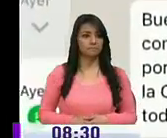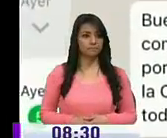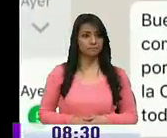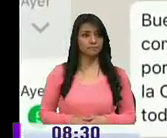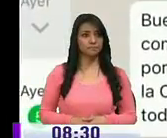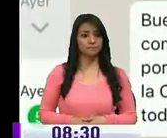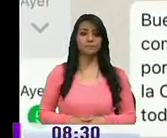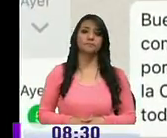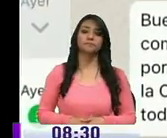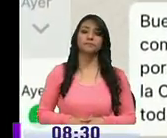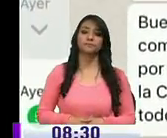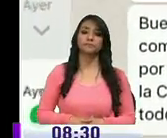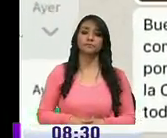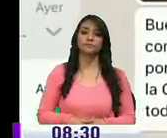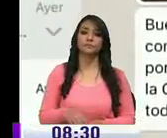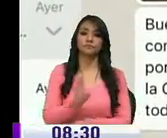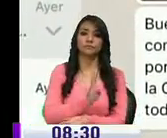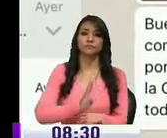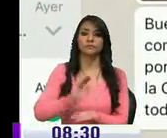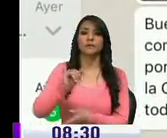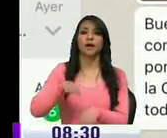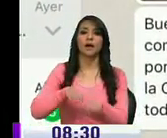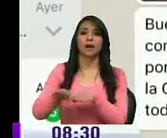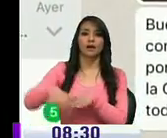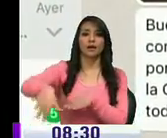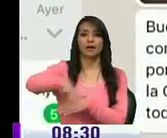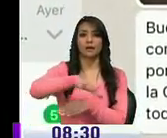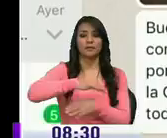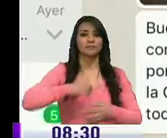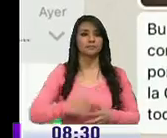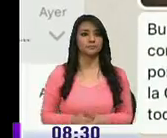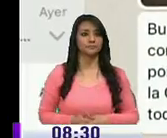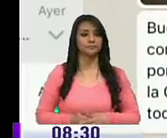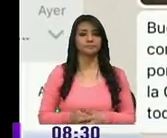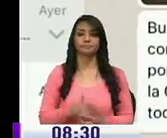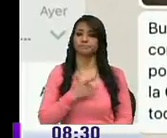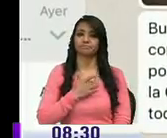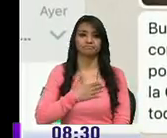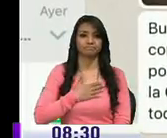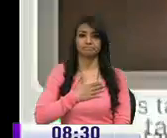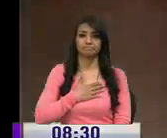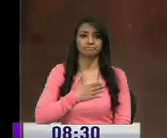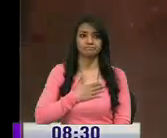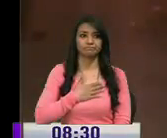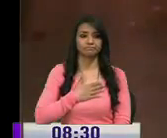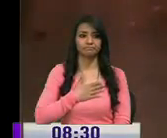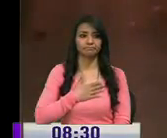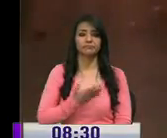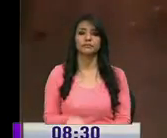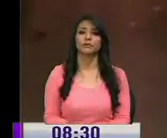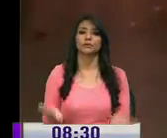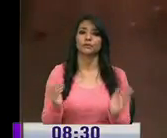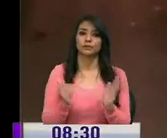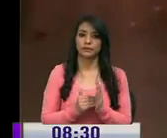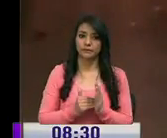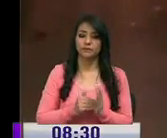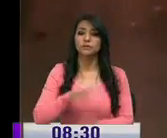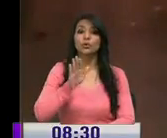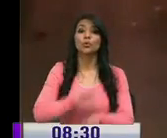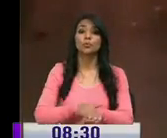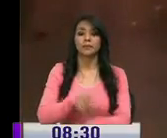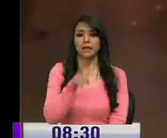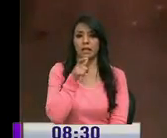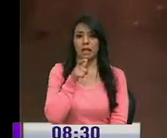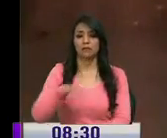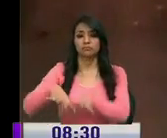en la ciudad de La Ibarra, viene oleoducto y Diego Barba, dice Patricio, lamentable. Vuelvo a decir, esto lleno,